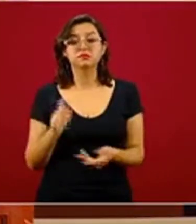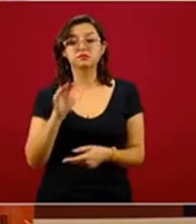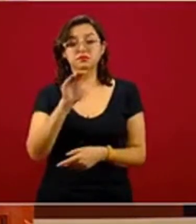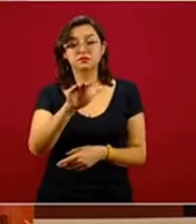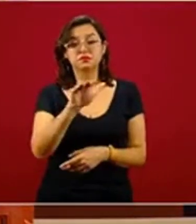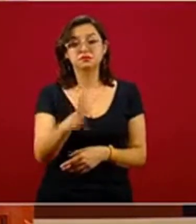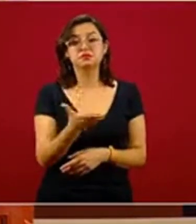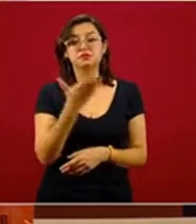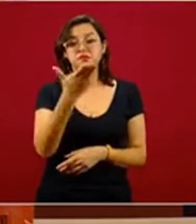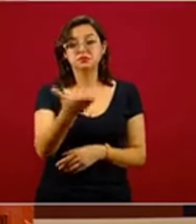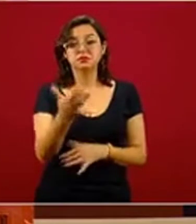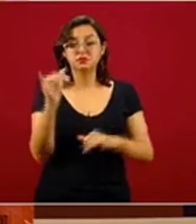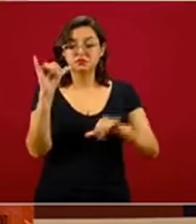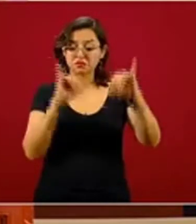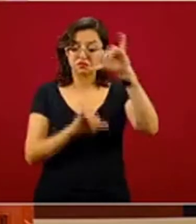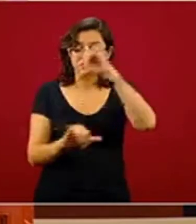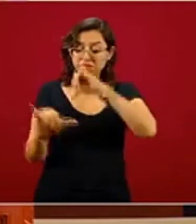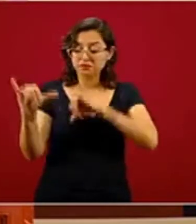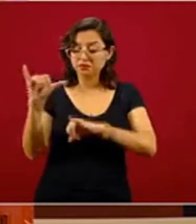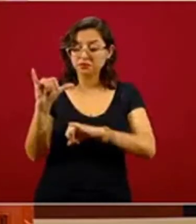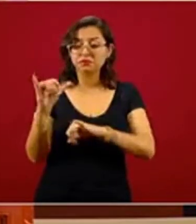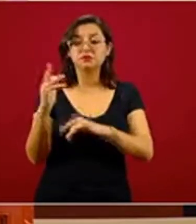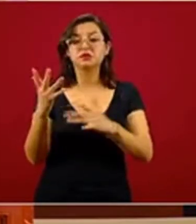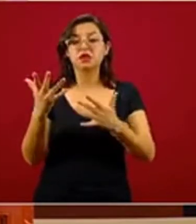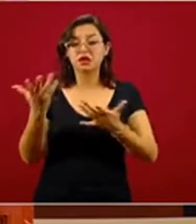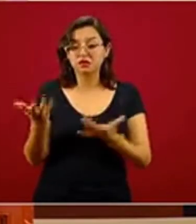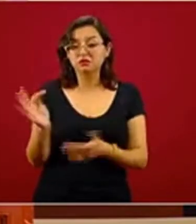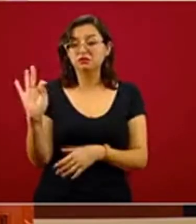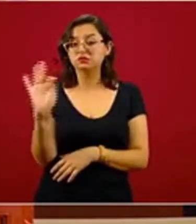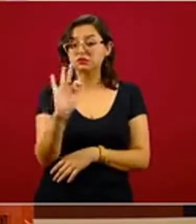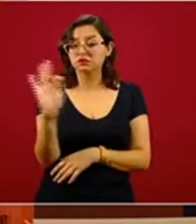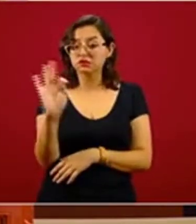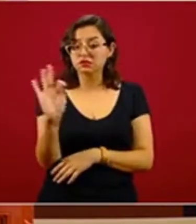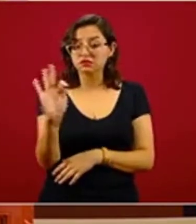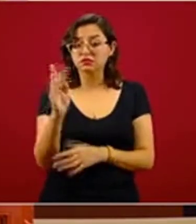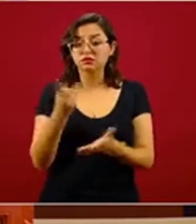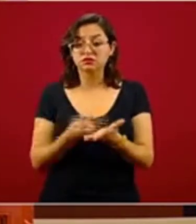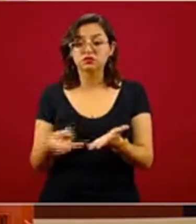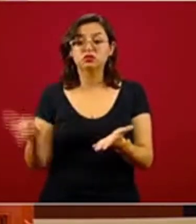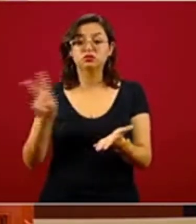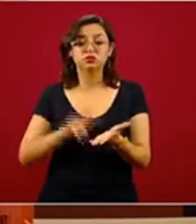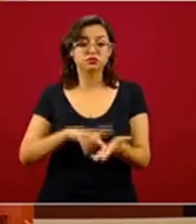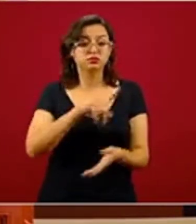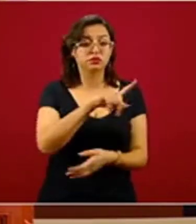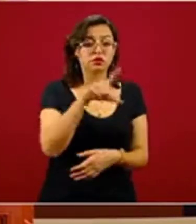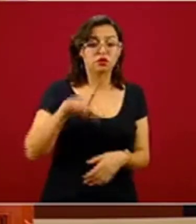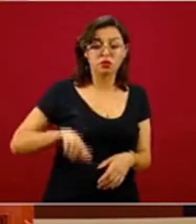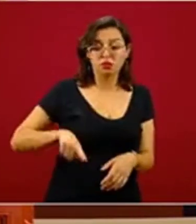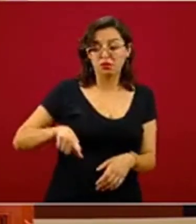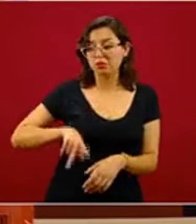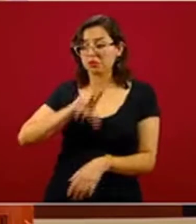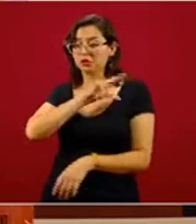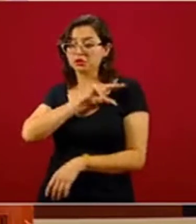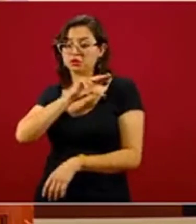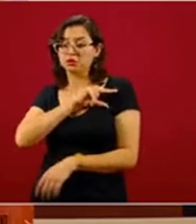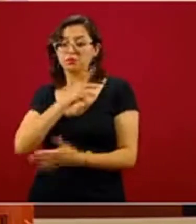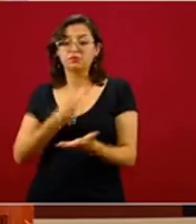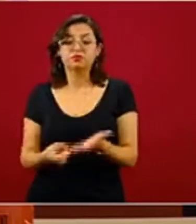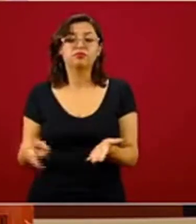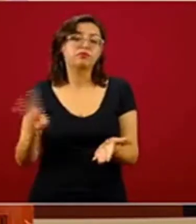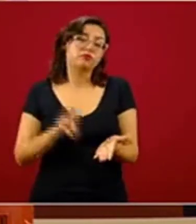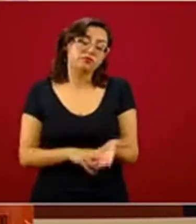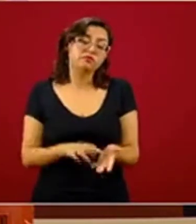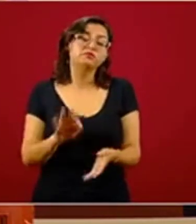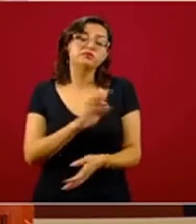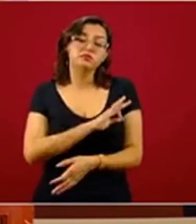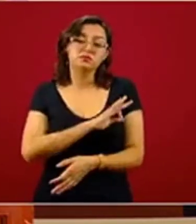que muestrearon de manera institucional y por lo tanto podría haber una duplicidad. Comentarles que el día de ayer en la mañana se tuvo una reunión